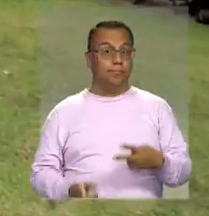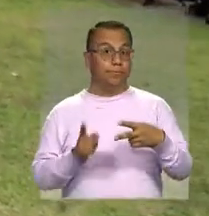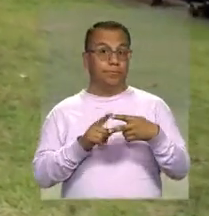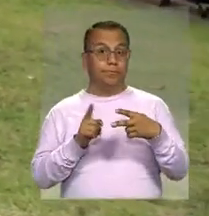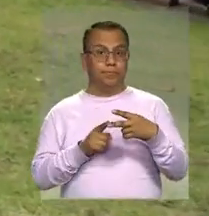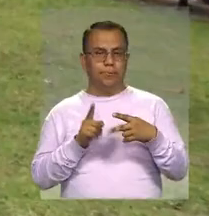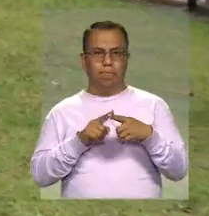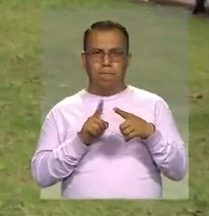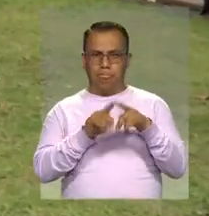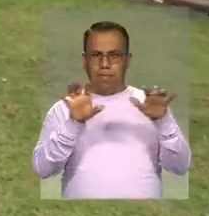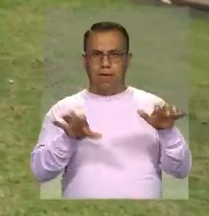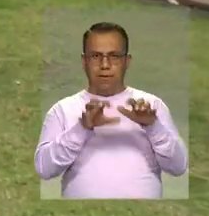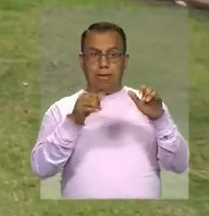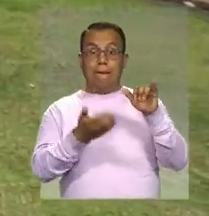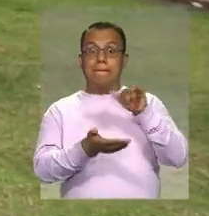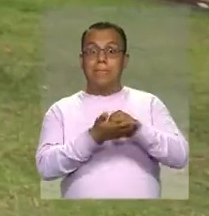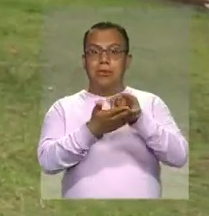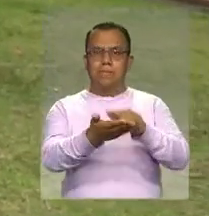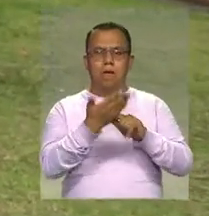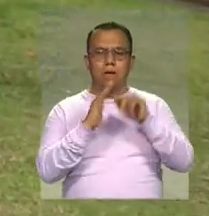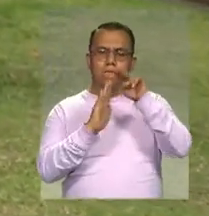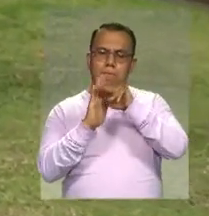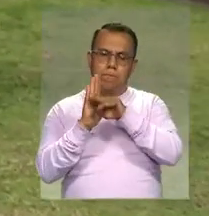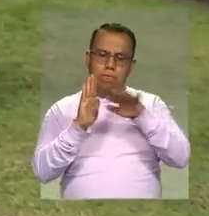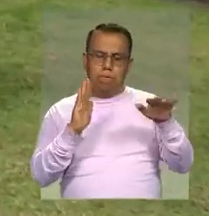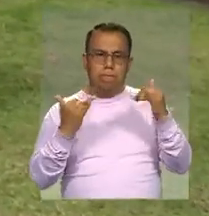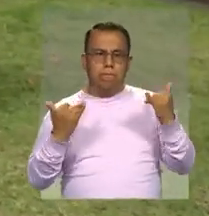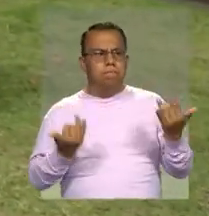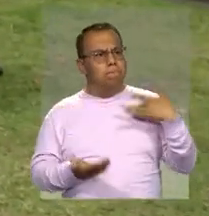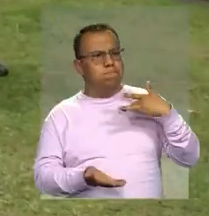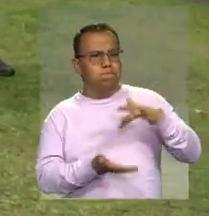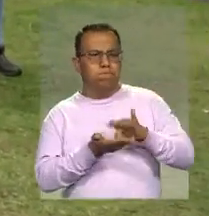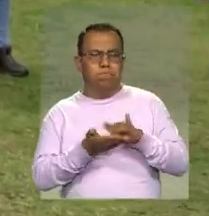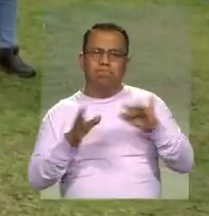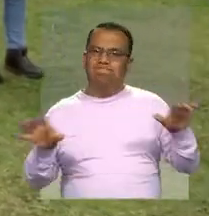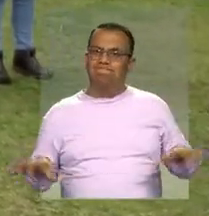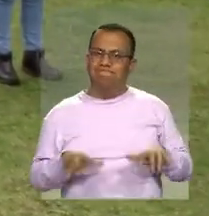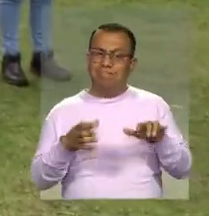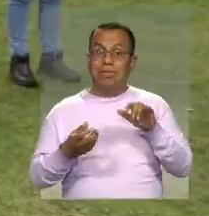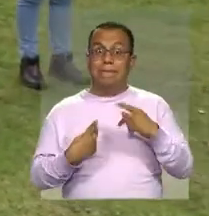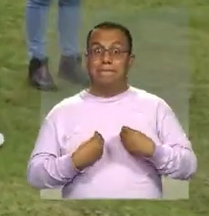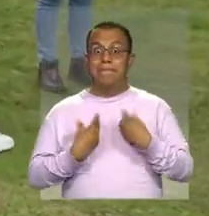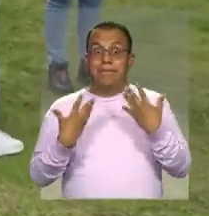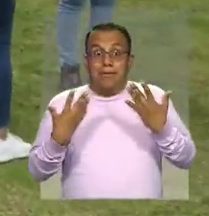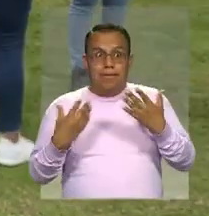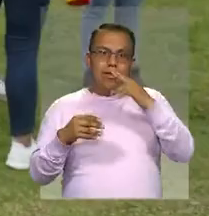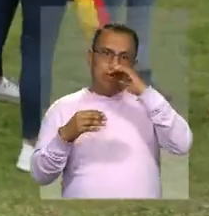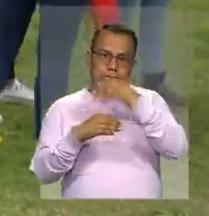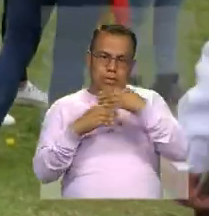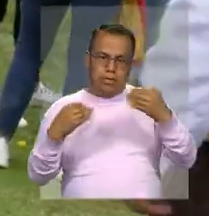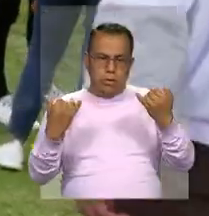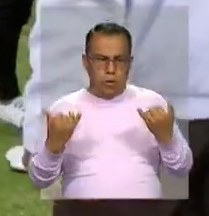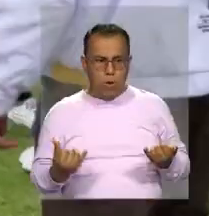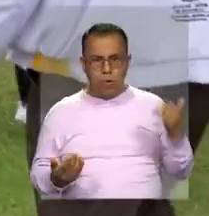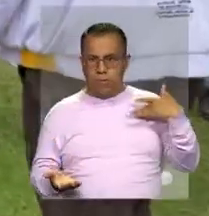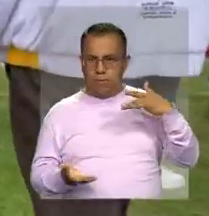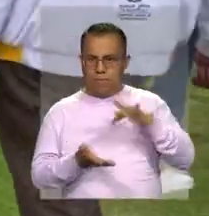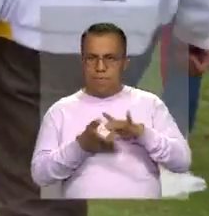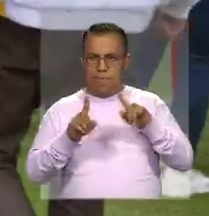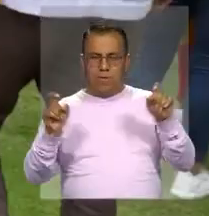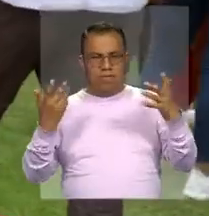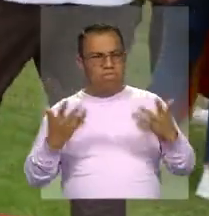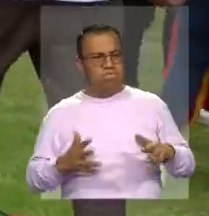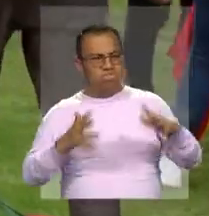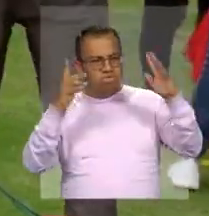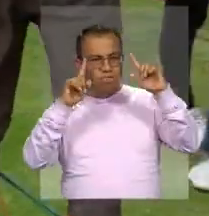Lo primero, esta actividad es el reflejo mismo de la política pública, que busca la participación activa y la vida de los niños en la política. Así que el día de hoy están